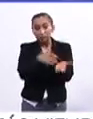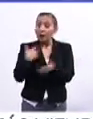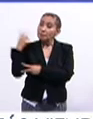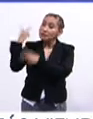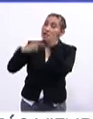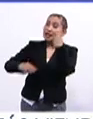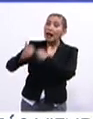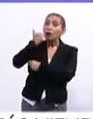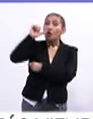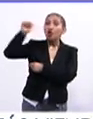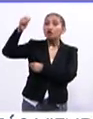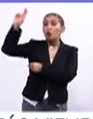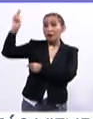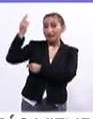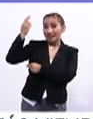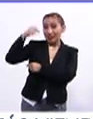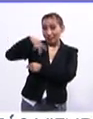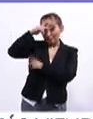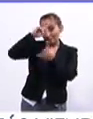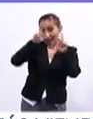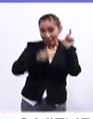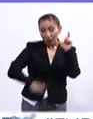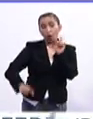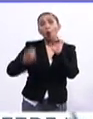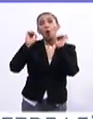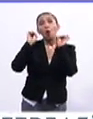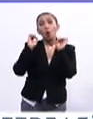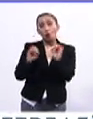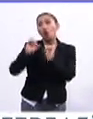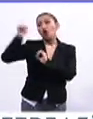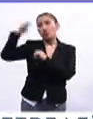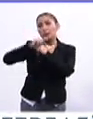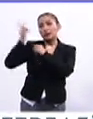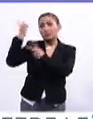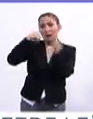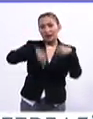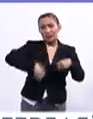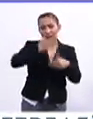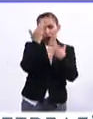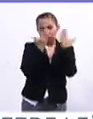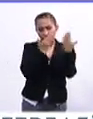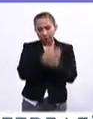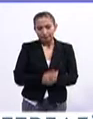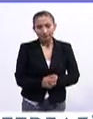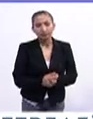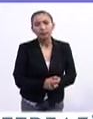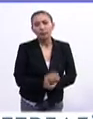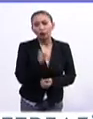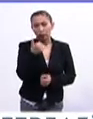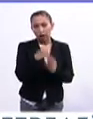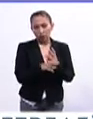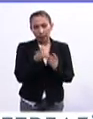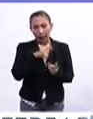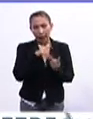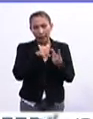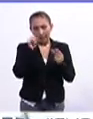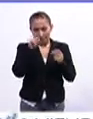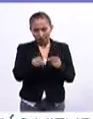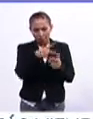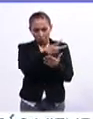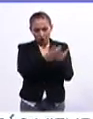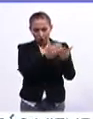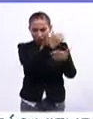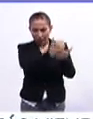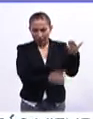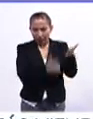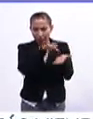alumnos de otras universidades de la República Mexicana y de otros países. Algo que también tenemos es, a la par de este